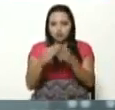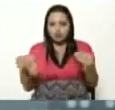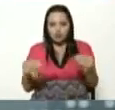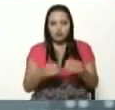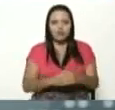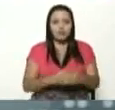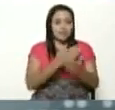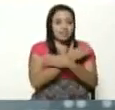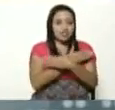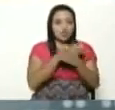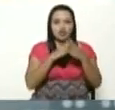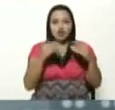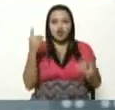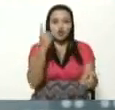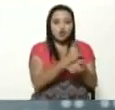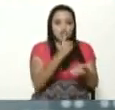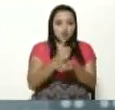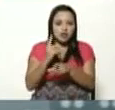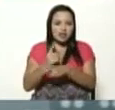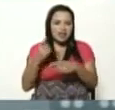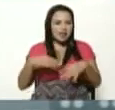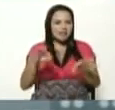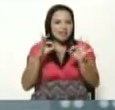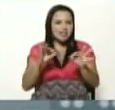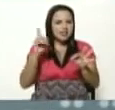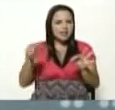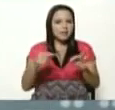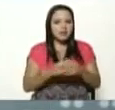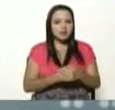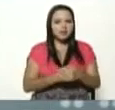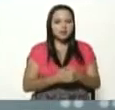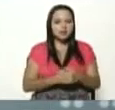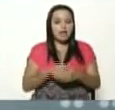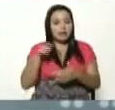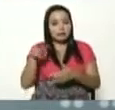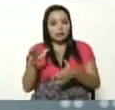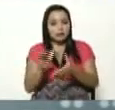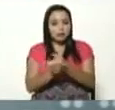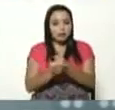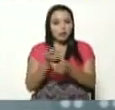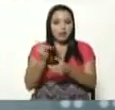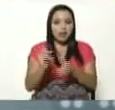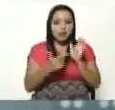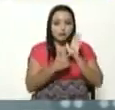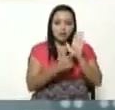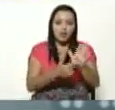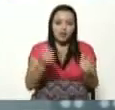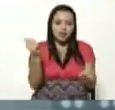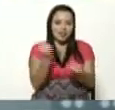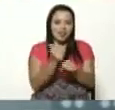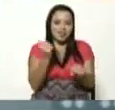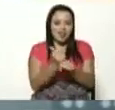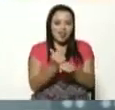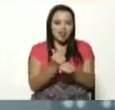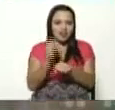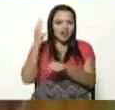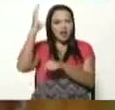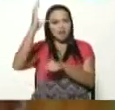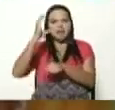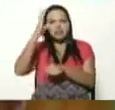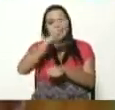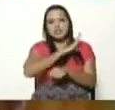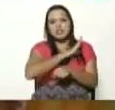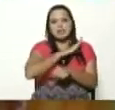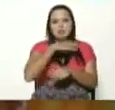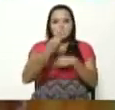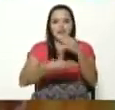Felicito a todos los que concursaron, pero especialmente felicitamos a estos compañeros que demostraron con su trabajo la capacidad que tuvieron para